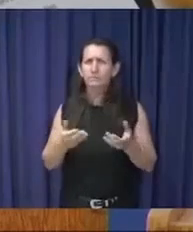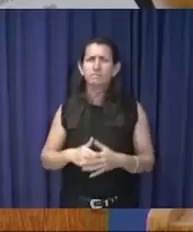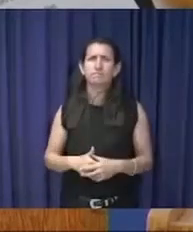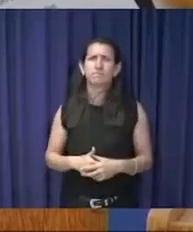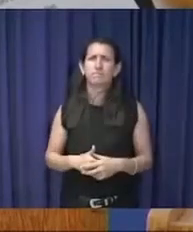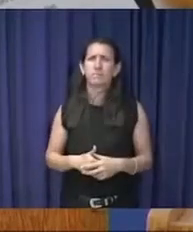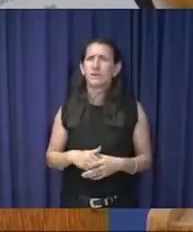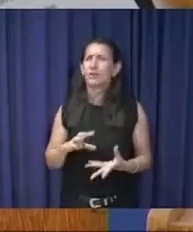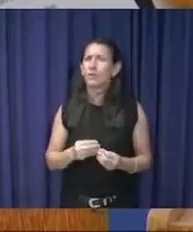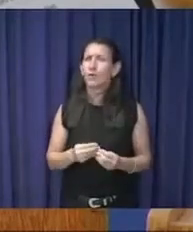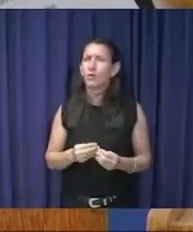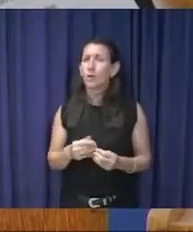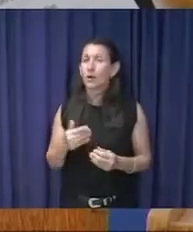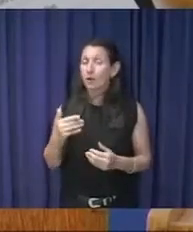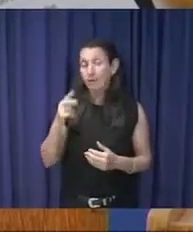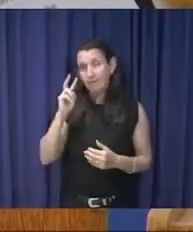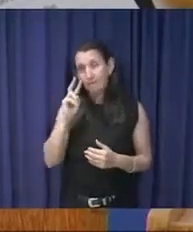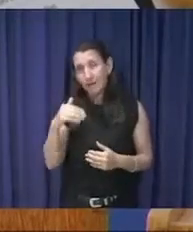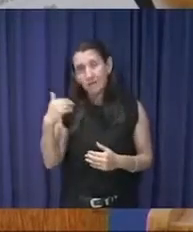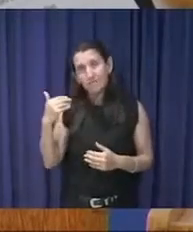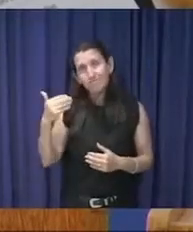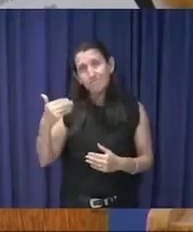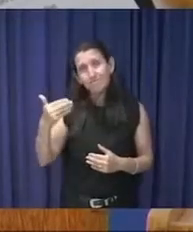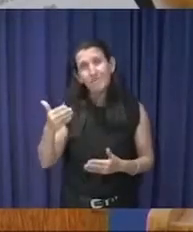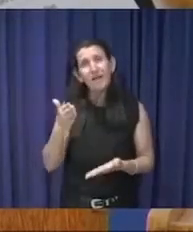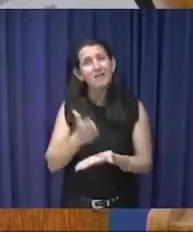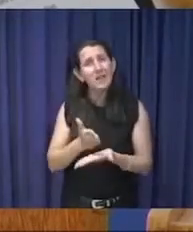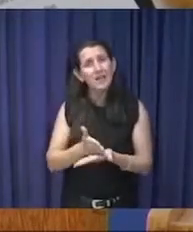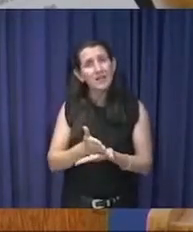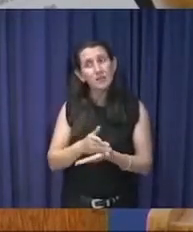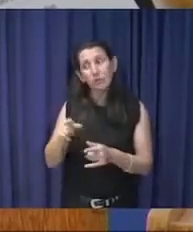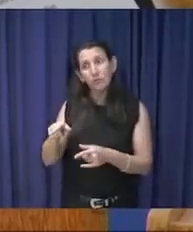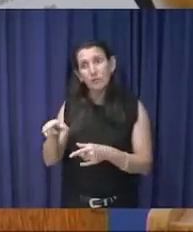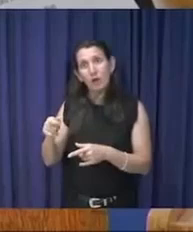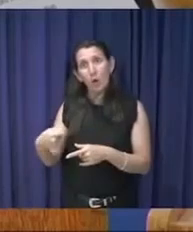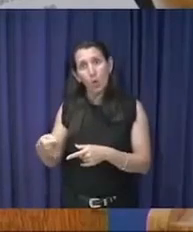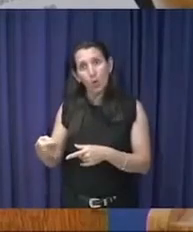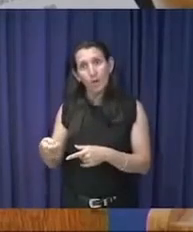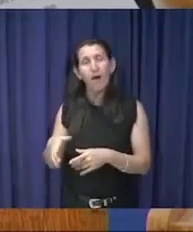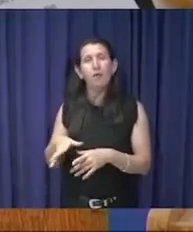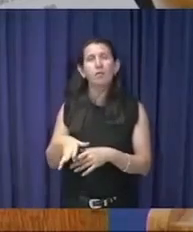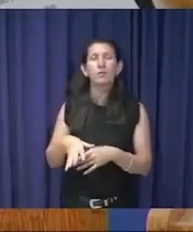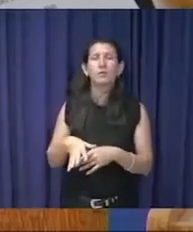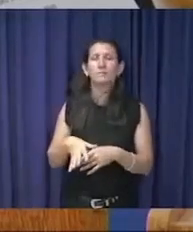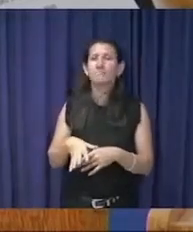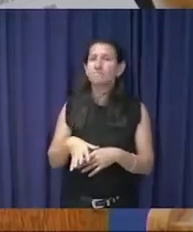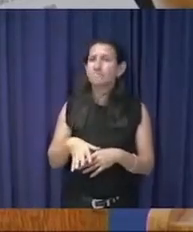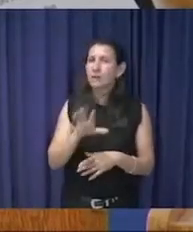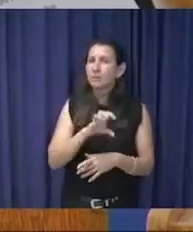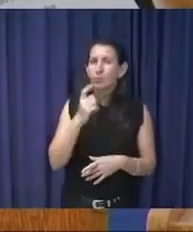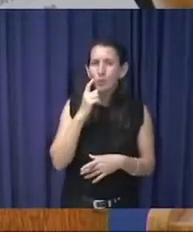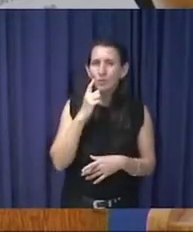el menoscabo que se viene, o el detrimento de derechos, sobre todo con los jubilados provinciales, considerando que acá